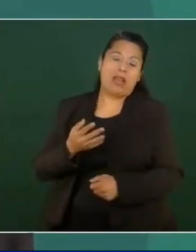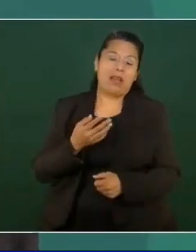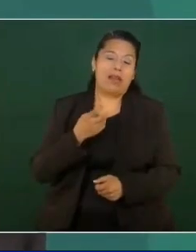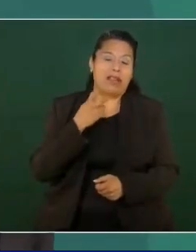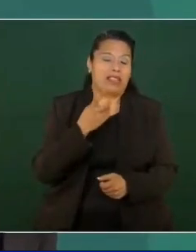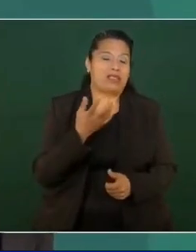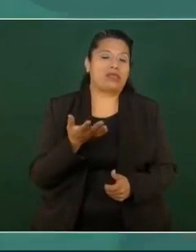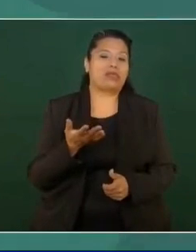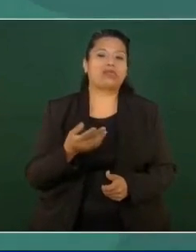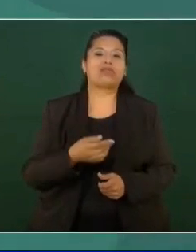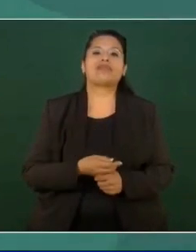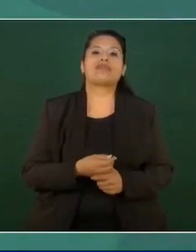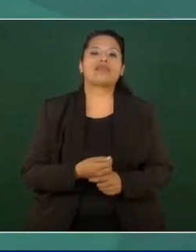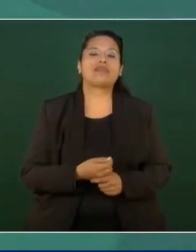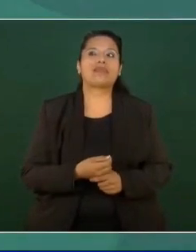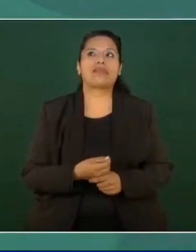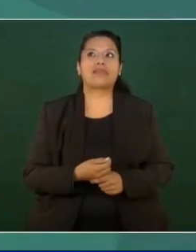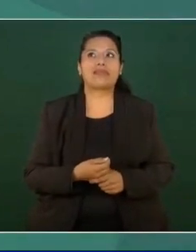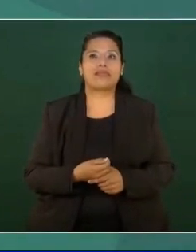Pero aunque